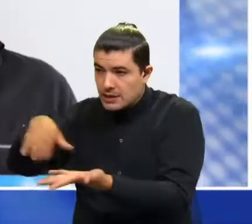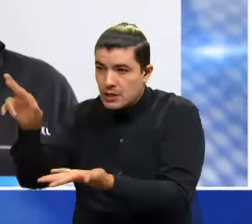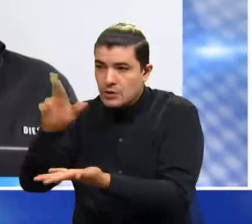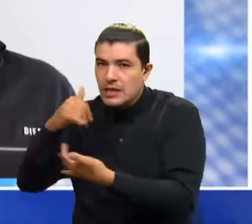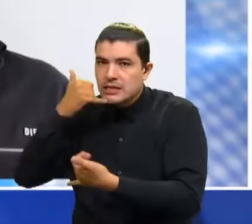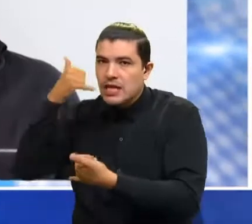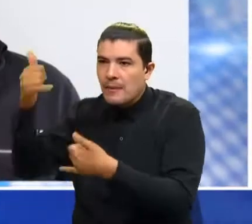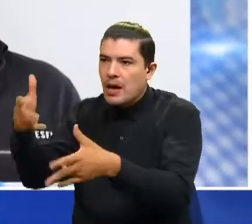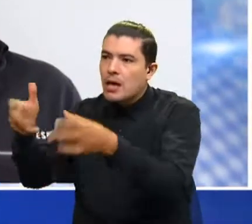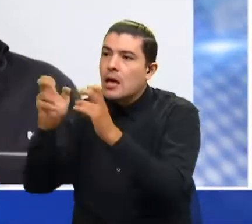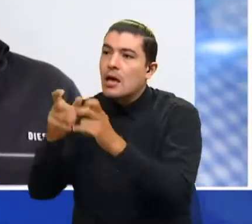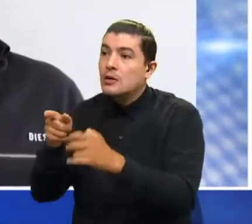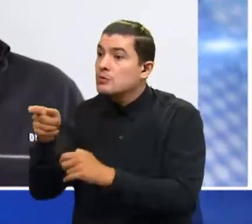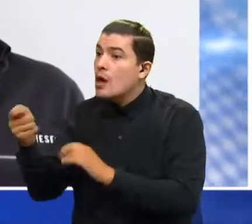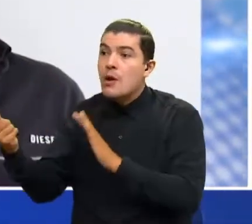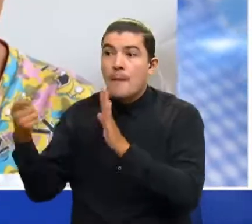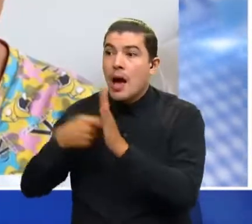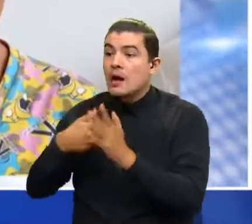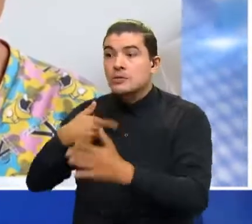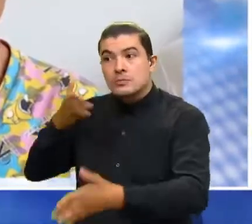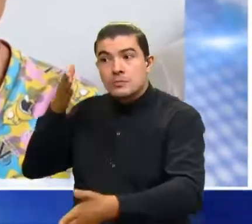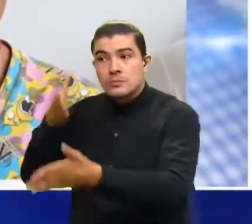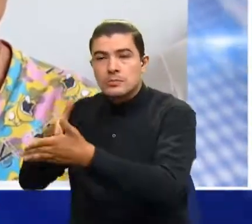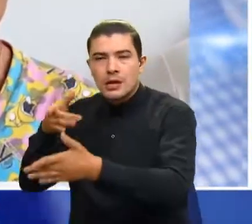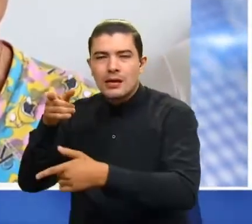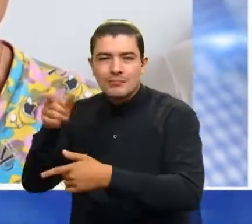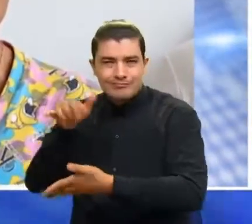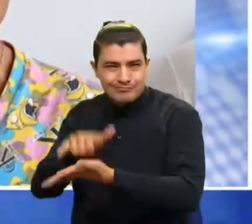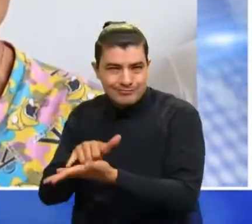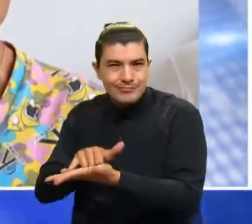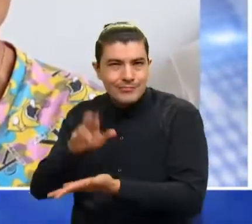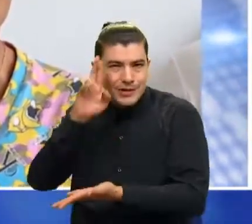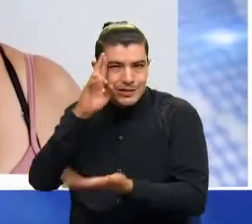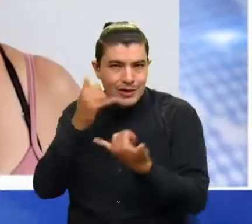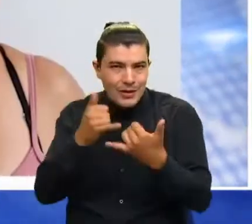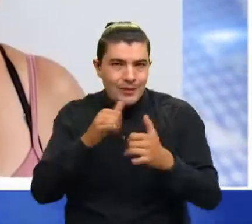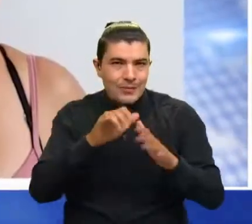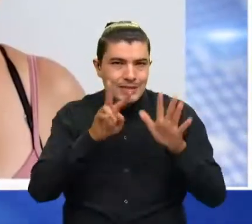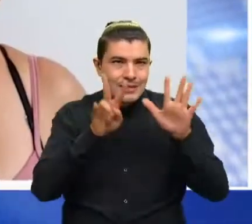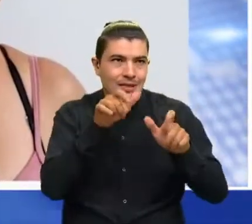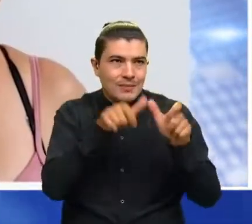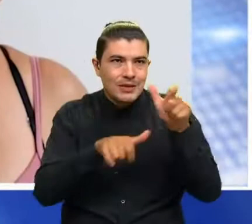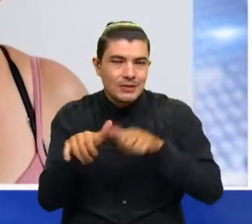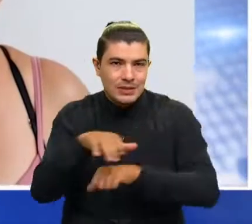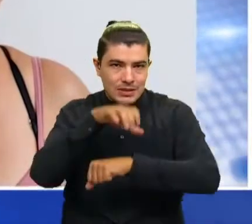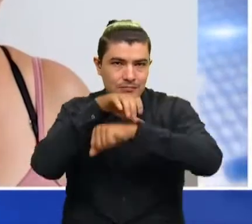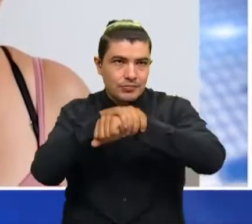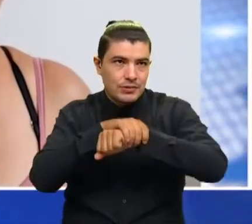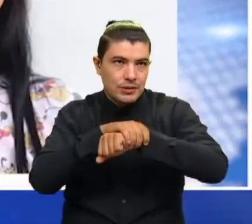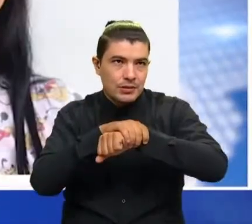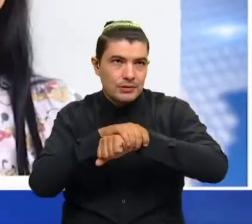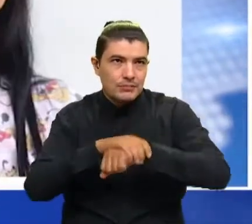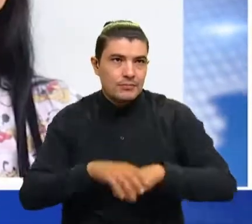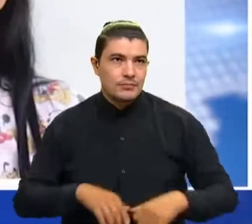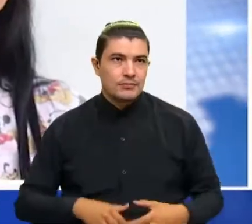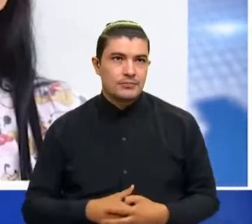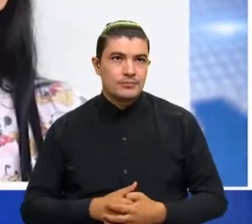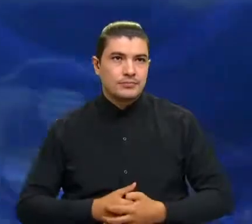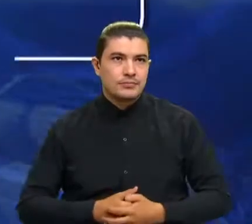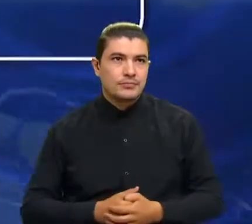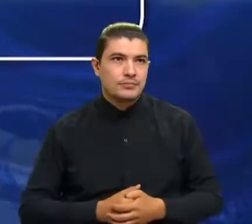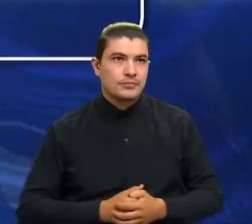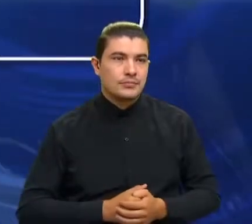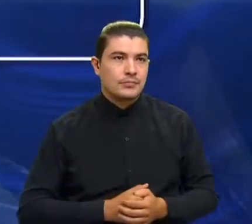Los capturados fueron dejados a disposición de la autoridad competente, quienes le dictaminaron medidas de aseguramiento en centro